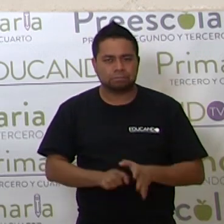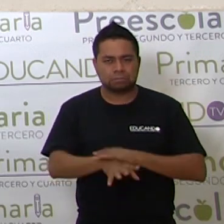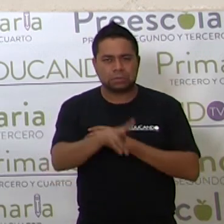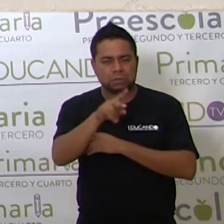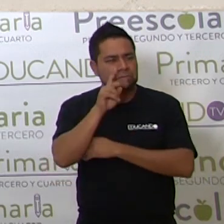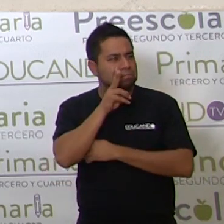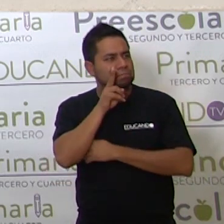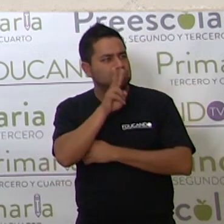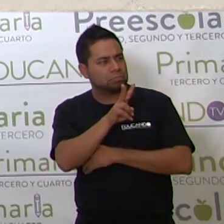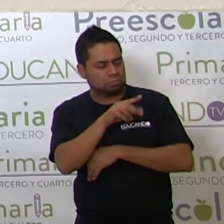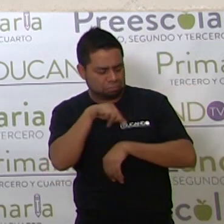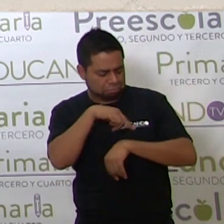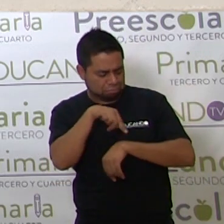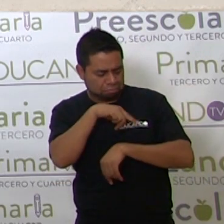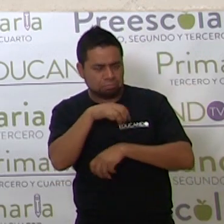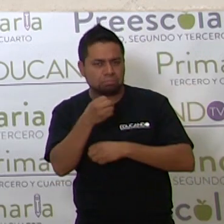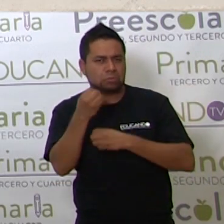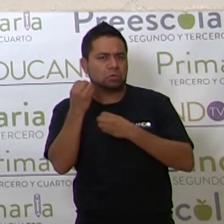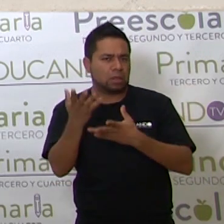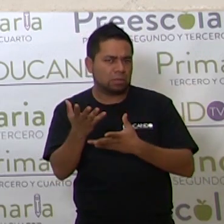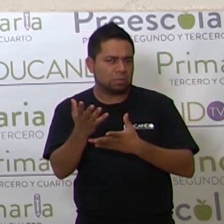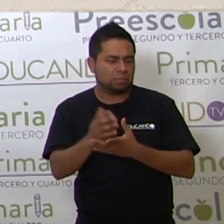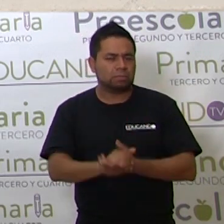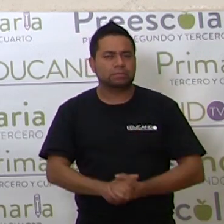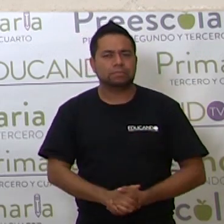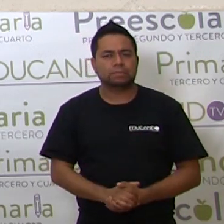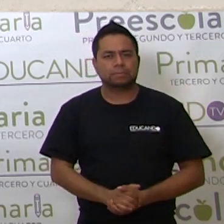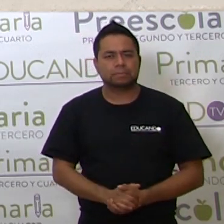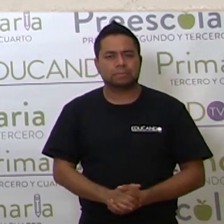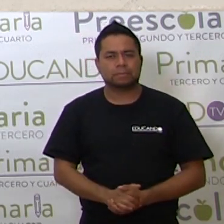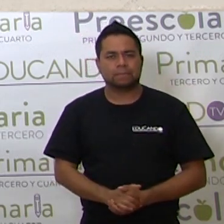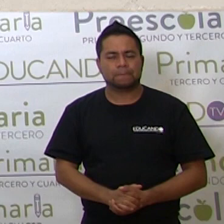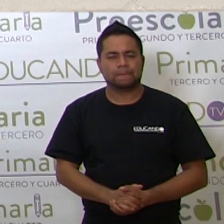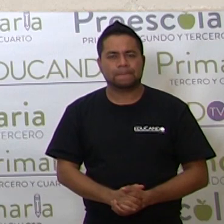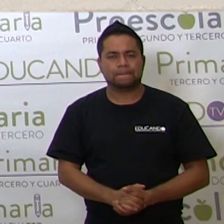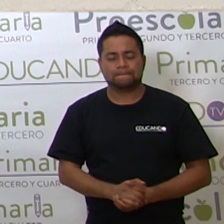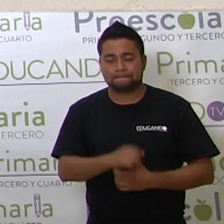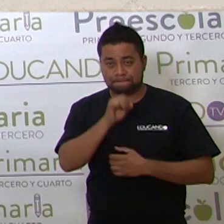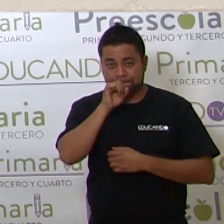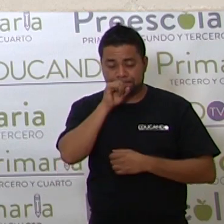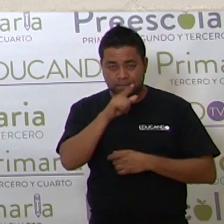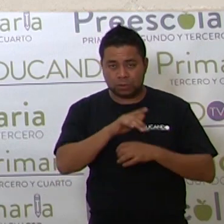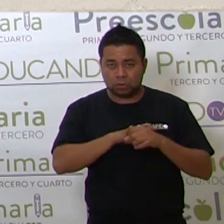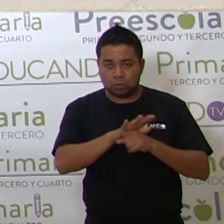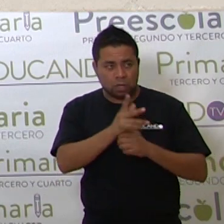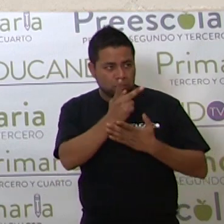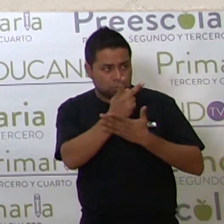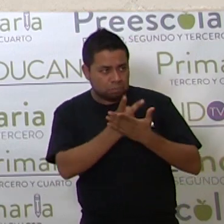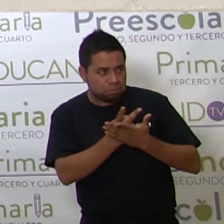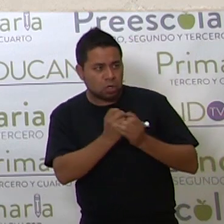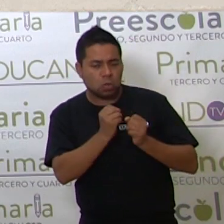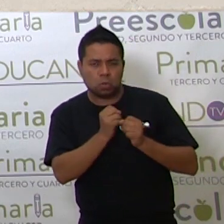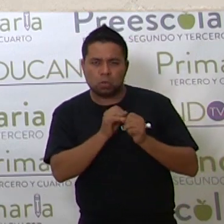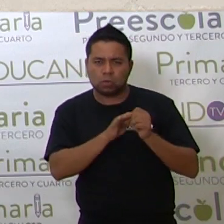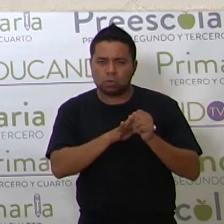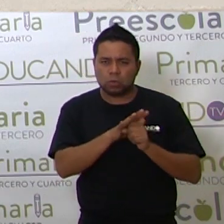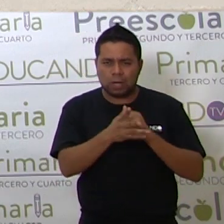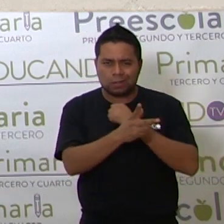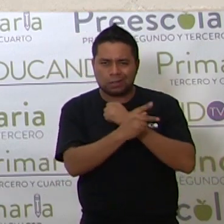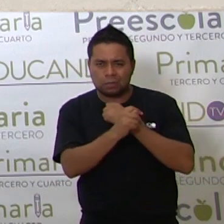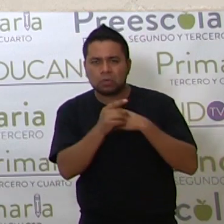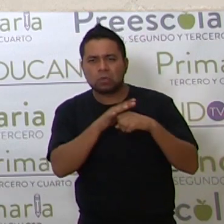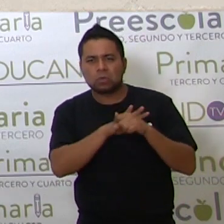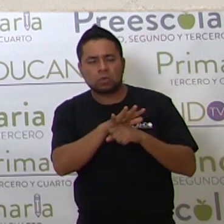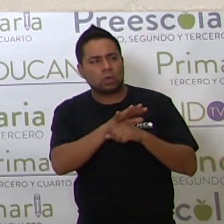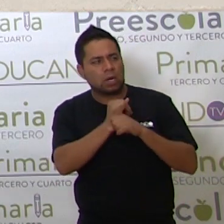a ver este tipo de programas y pues qué tipo de programas o de información es lo que tú